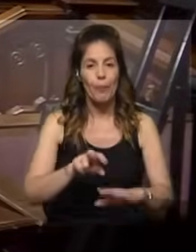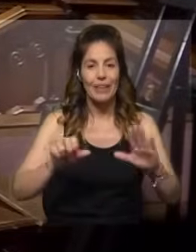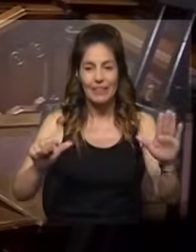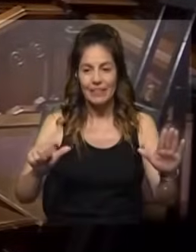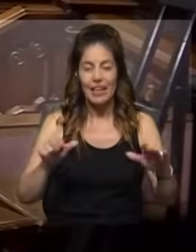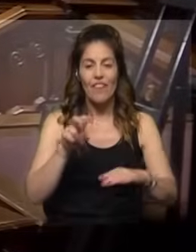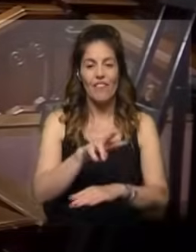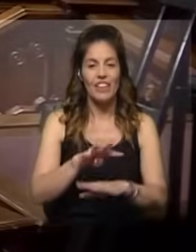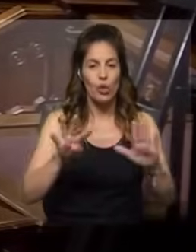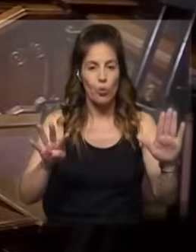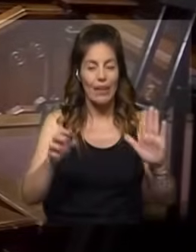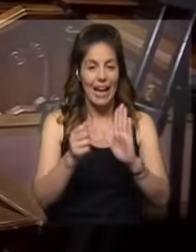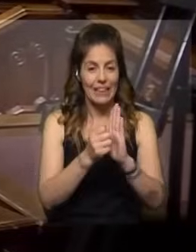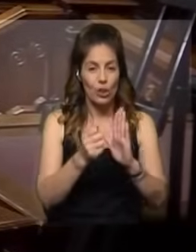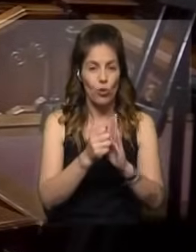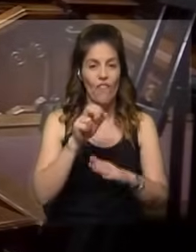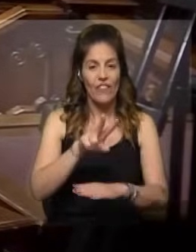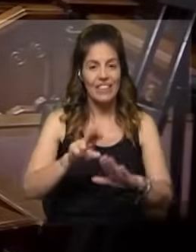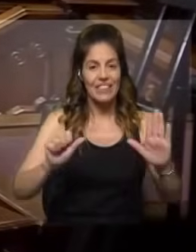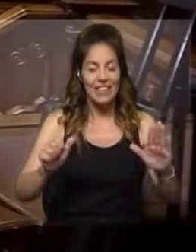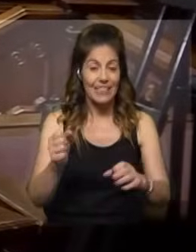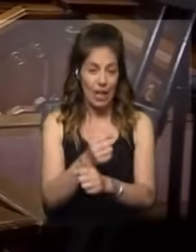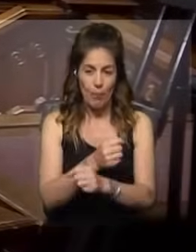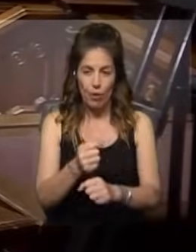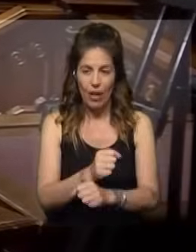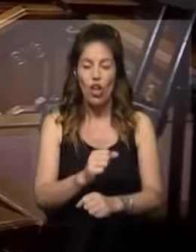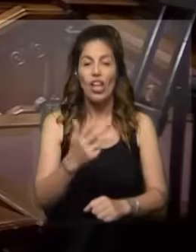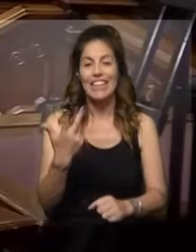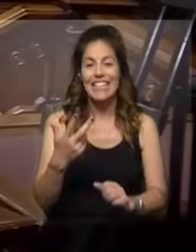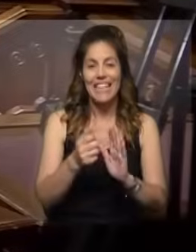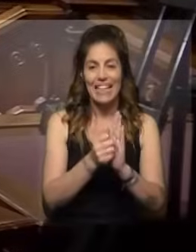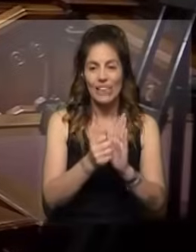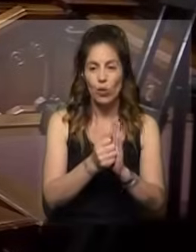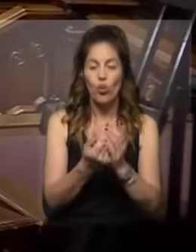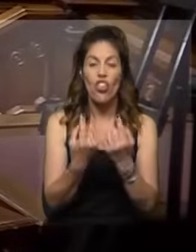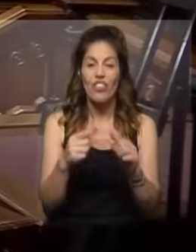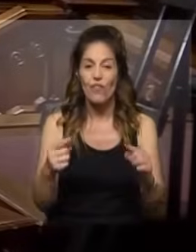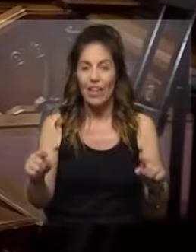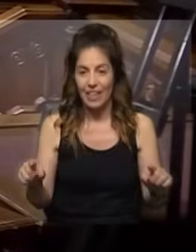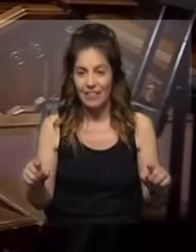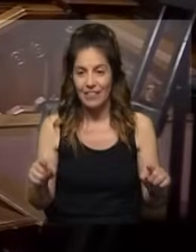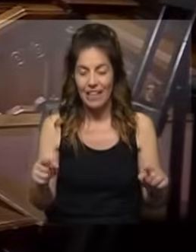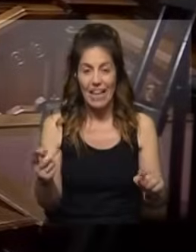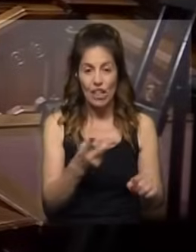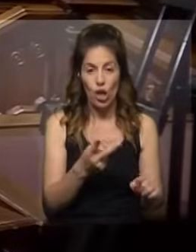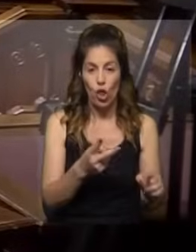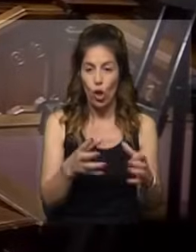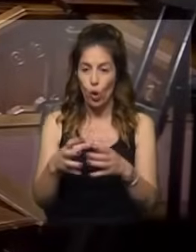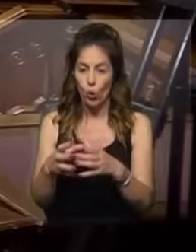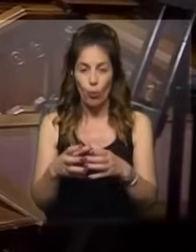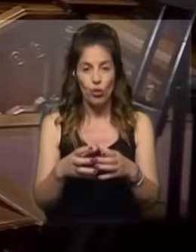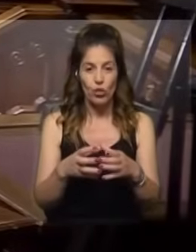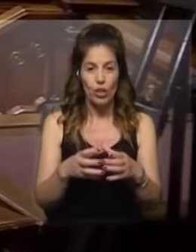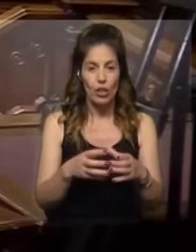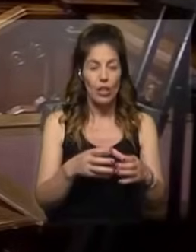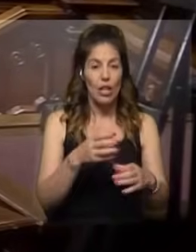29 artículos los tres que vienen marcando eh la diferencia por parte eh sobre todo del oficialismo la postura del partido